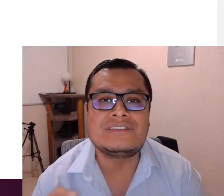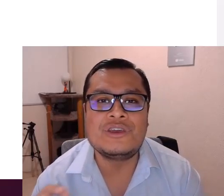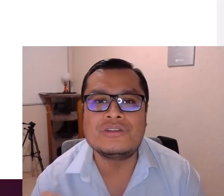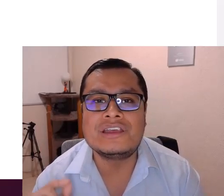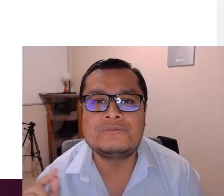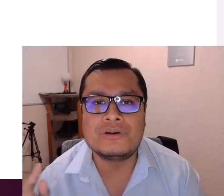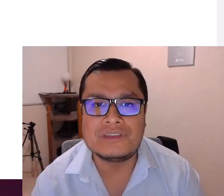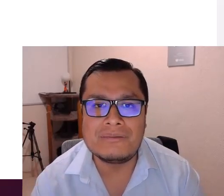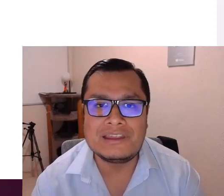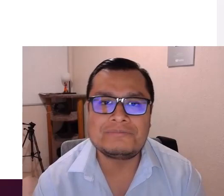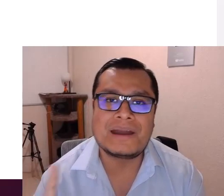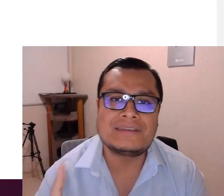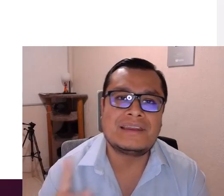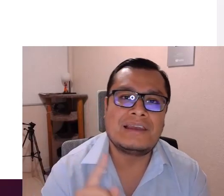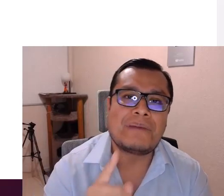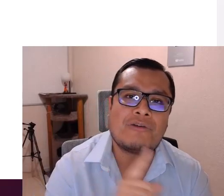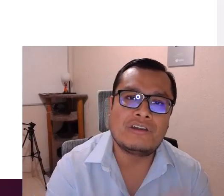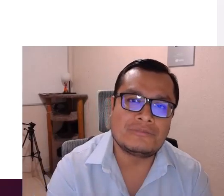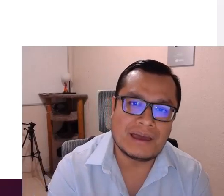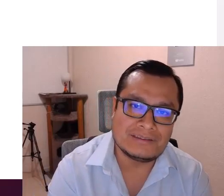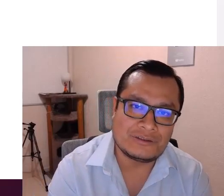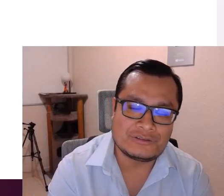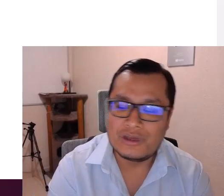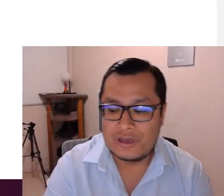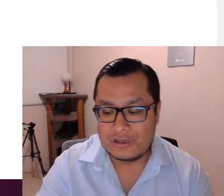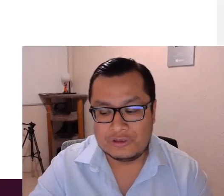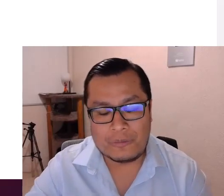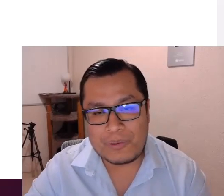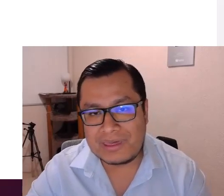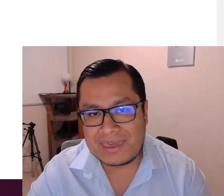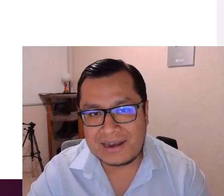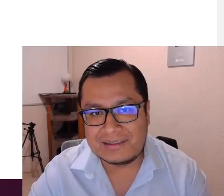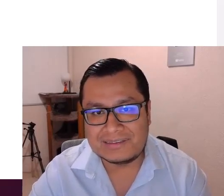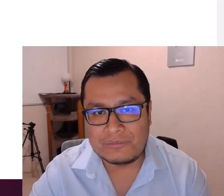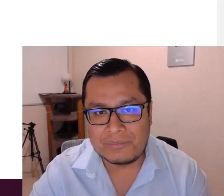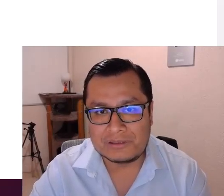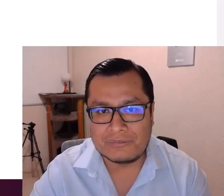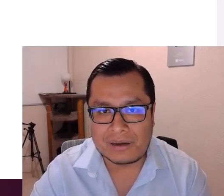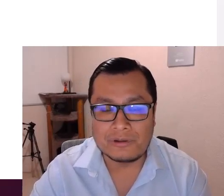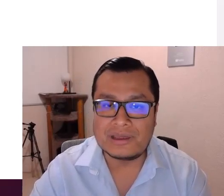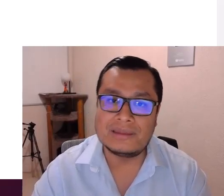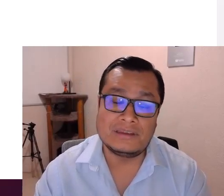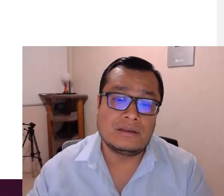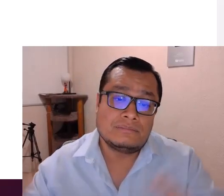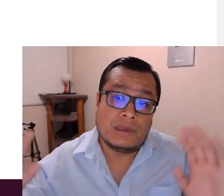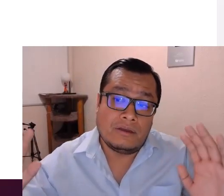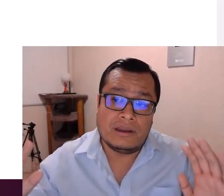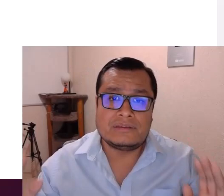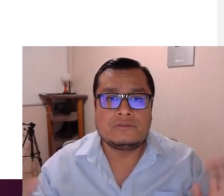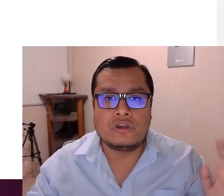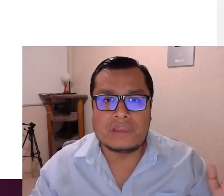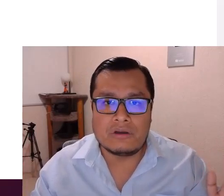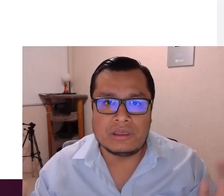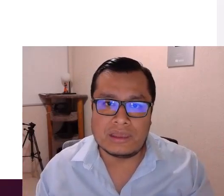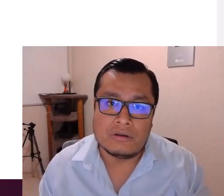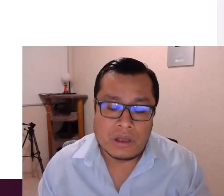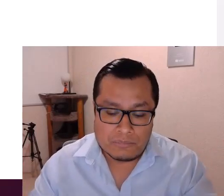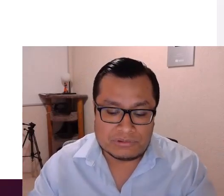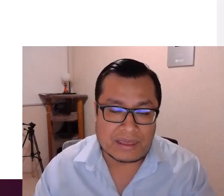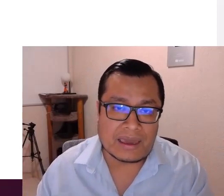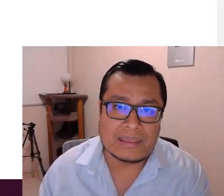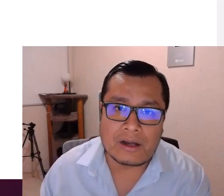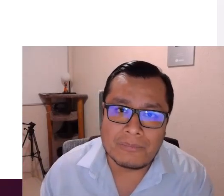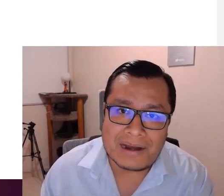las gestiones posibles para hacer el pago a los maestros no puede llegar en este momento Barbosa decir híjoles No tengo dinero